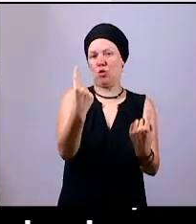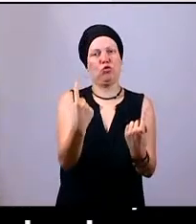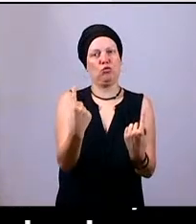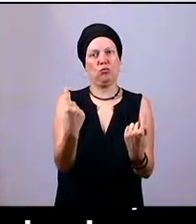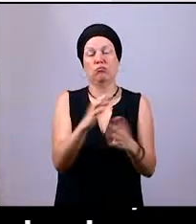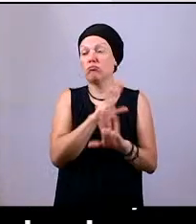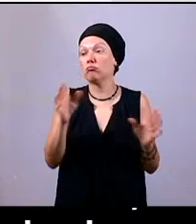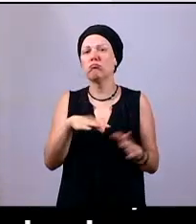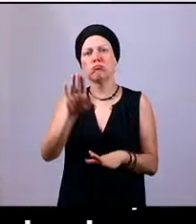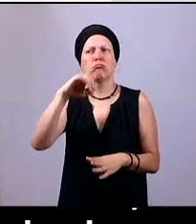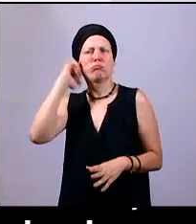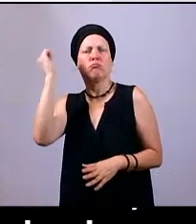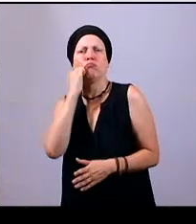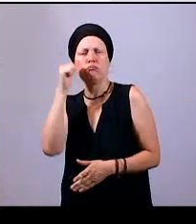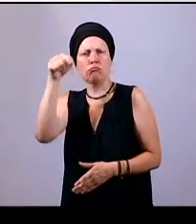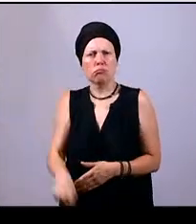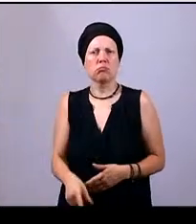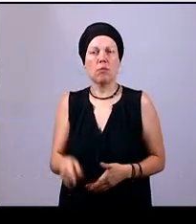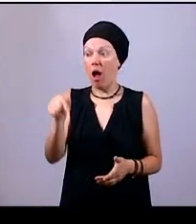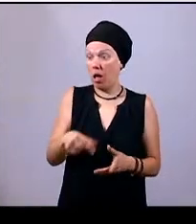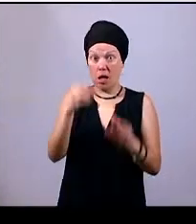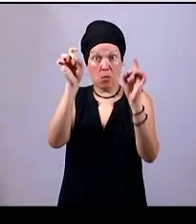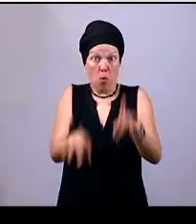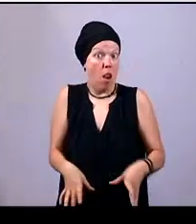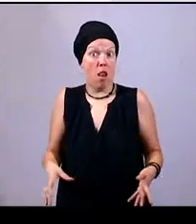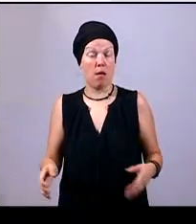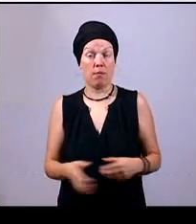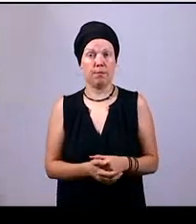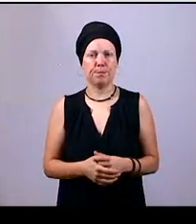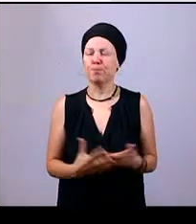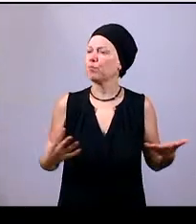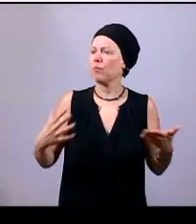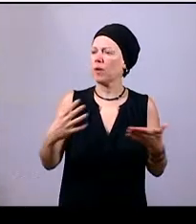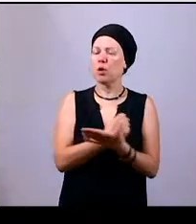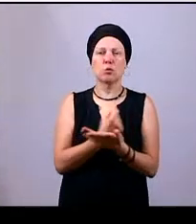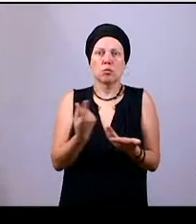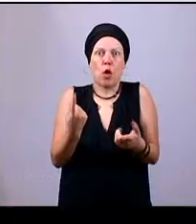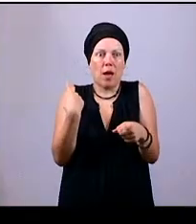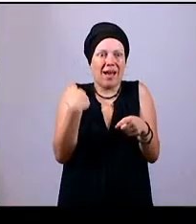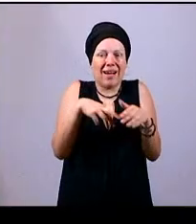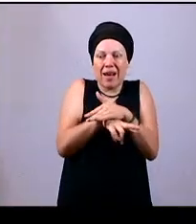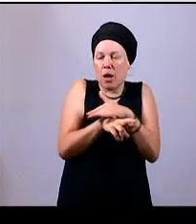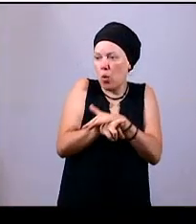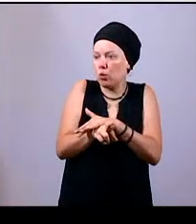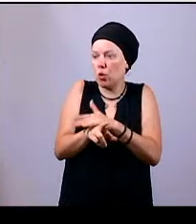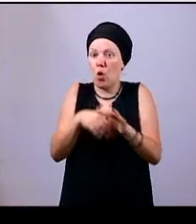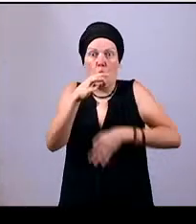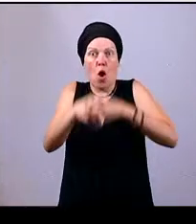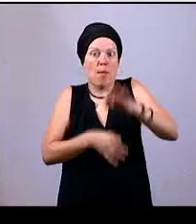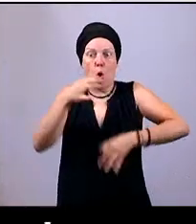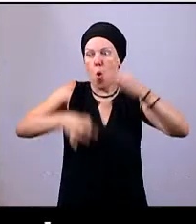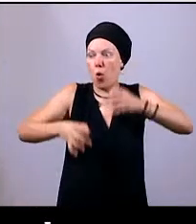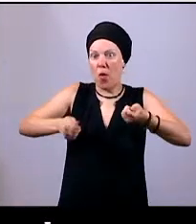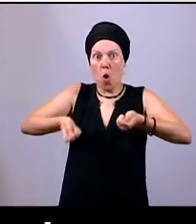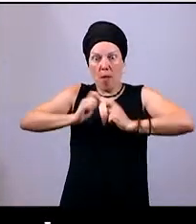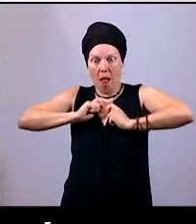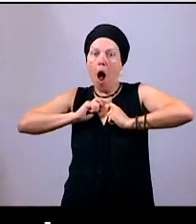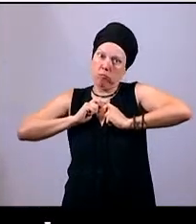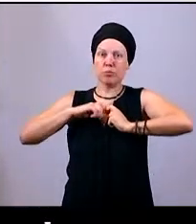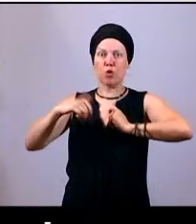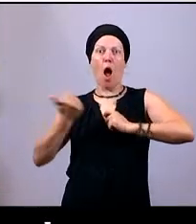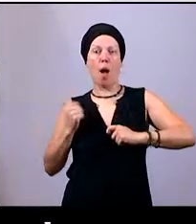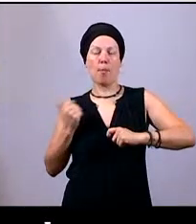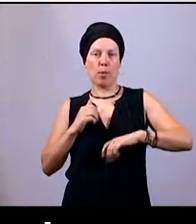lo recurrimos. Aquí vamos a hacer exactamente lo mismo, todas las armas que nos proporciona el ordenamiento jurídico para combatir la